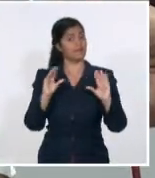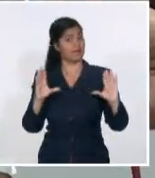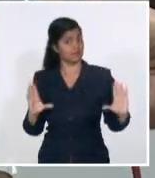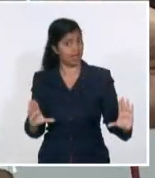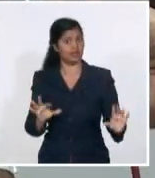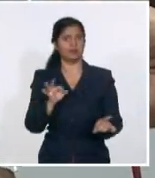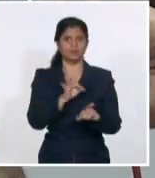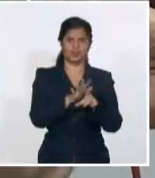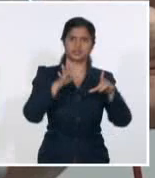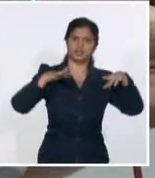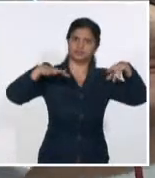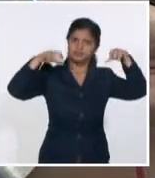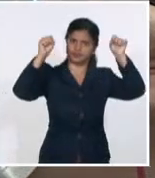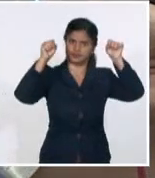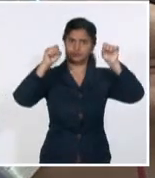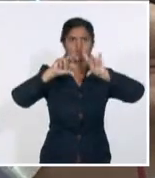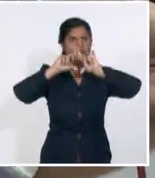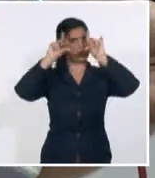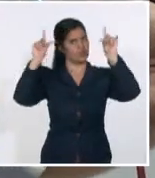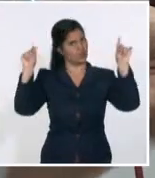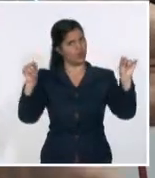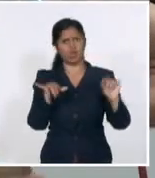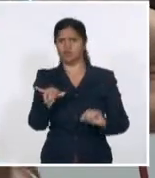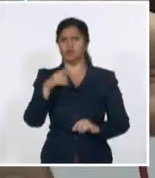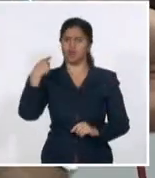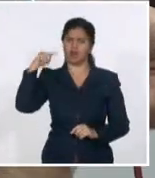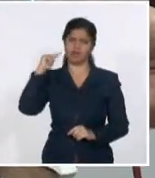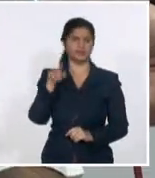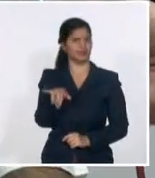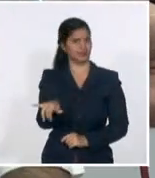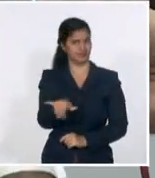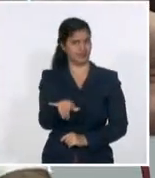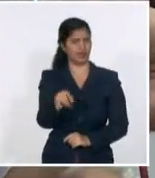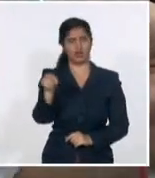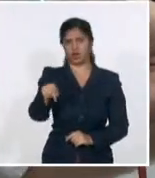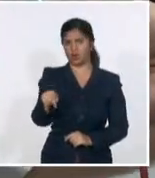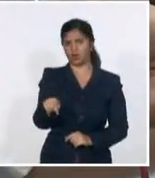afectar el servicio eléctrico, similar a lo que ocurrió el día de ayer. O sea, el día de hoy debe